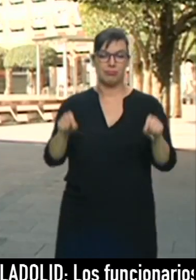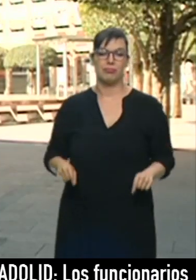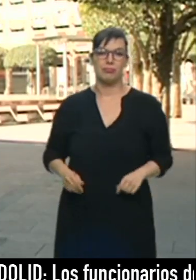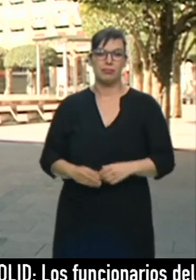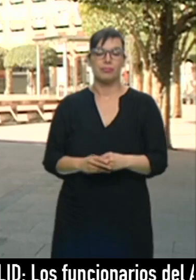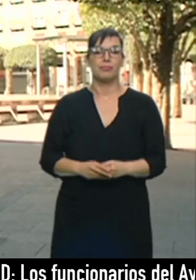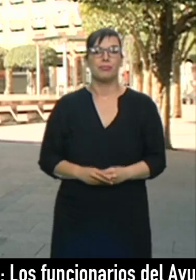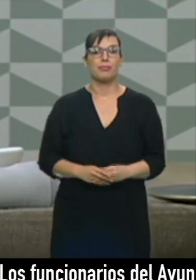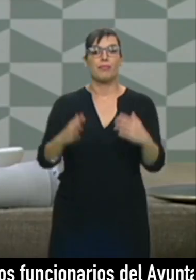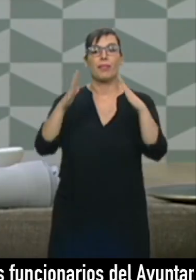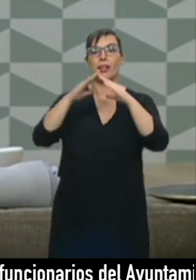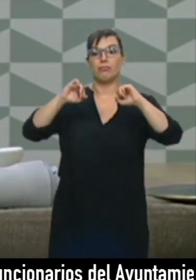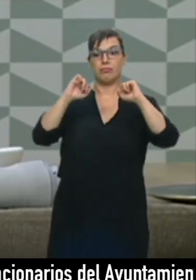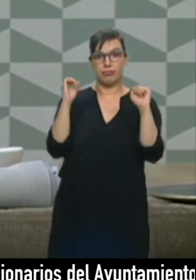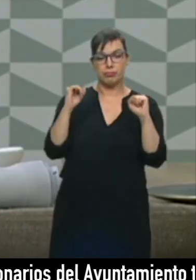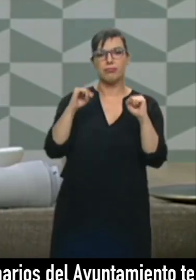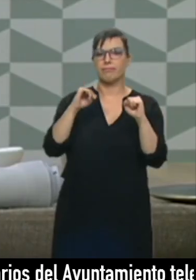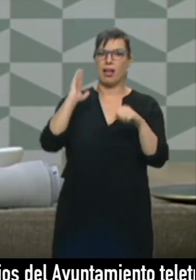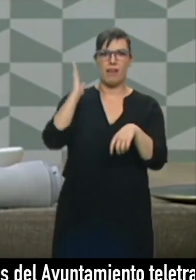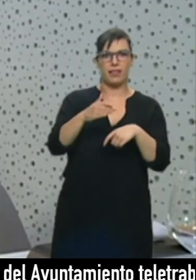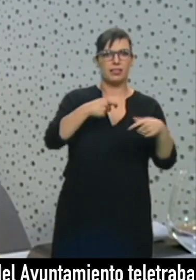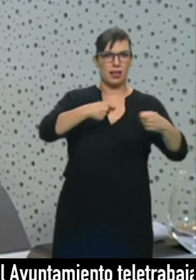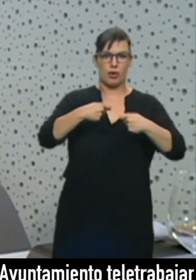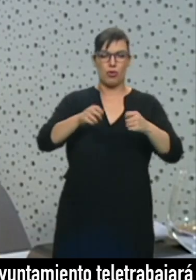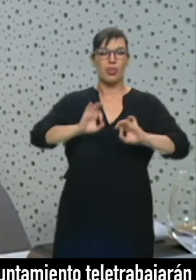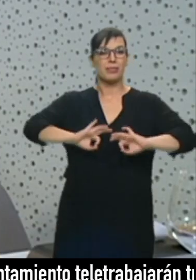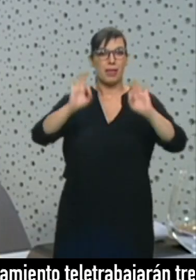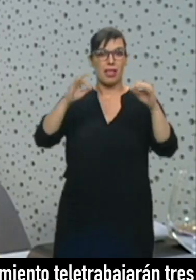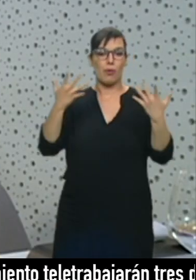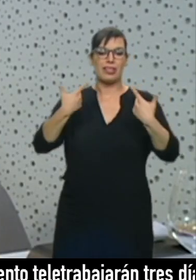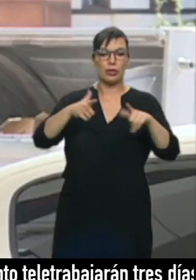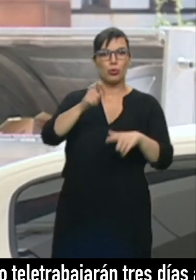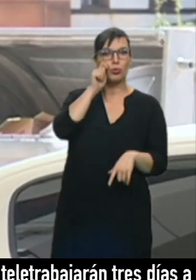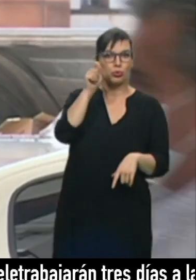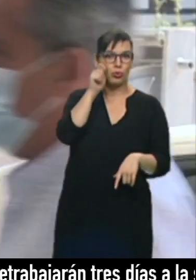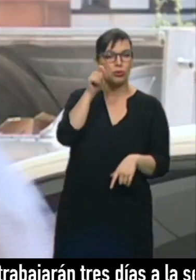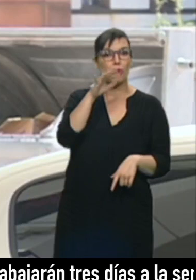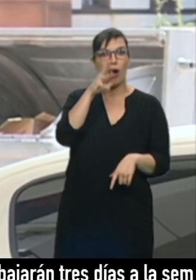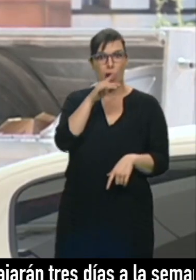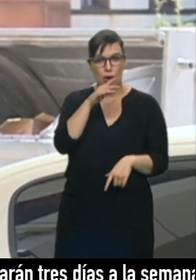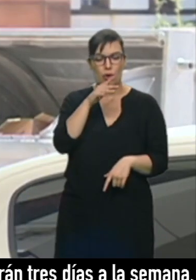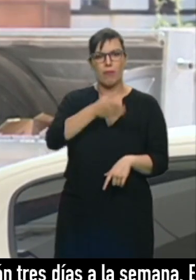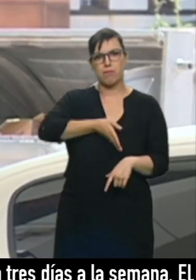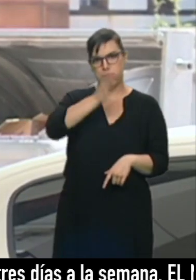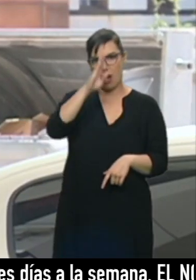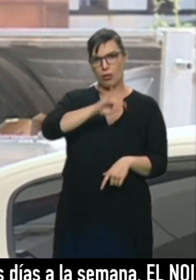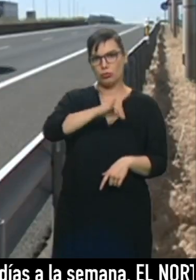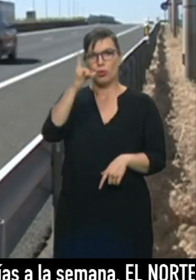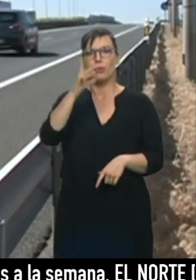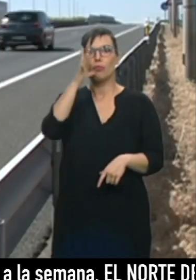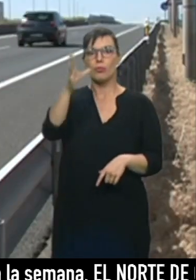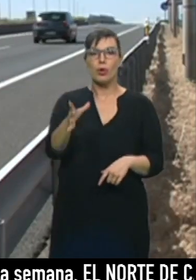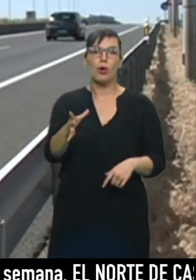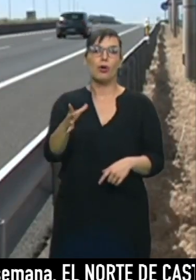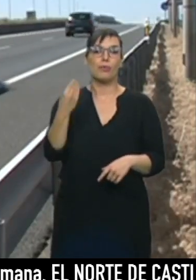El confinamiento ha hecho mella en la mayor parte de los negocios, especialmente en el sector turístico, que ahora recibe, como otro jarro de agua fría, la